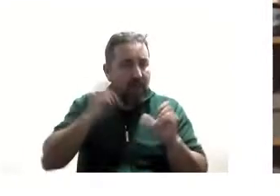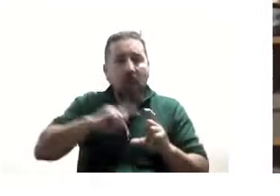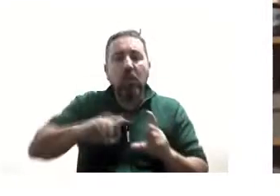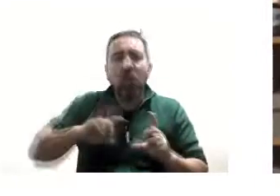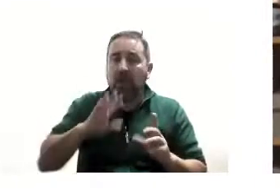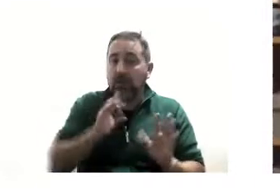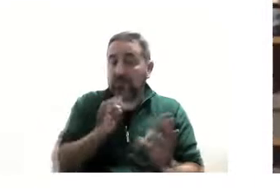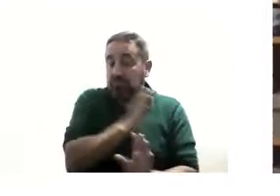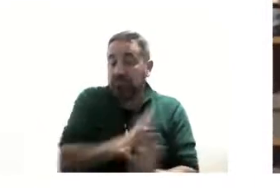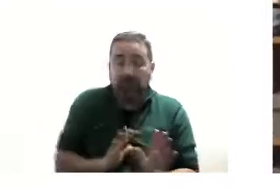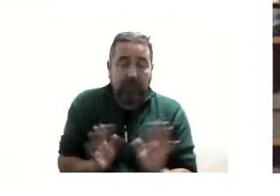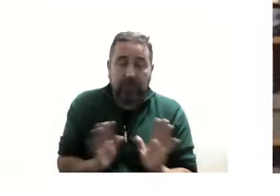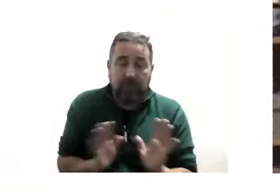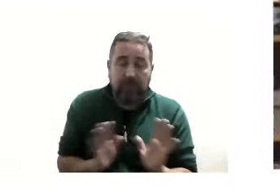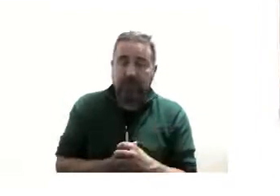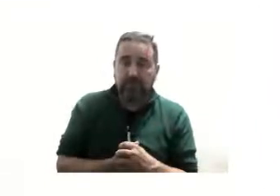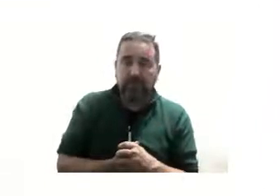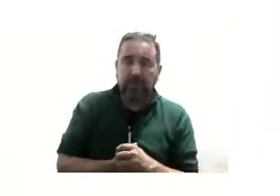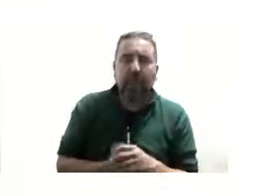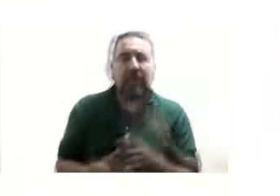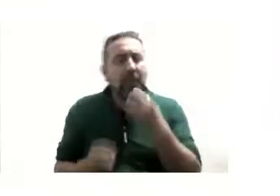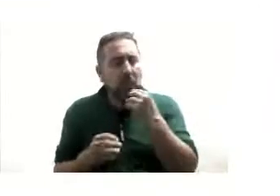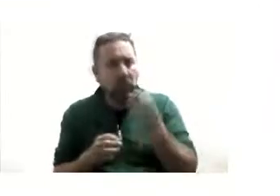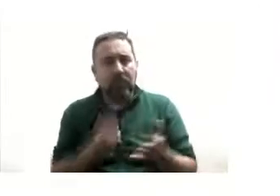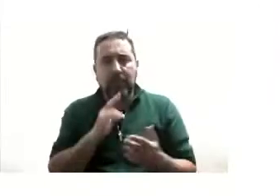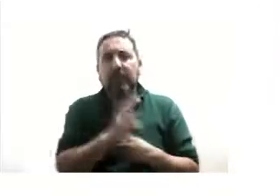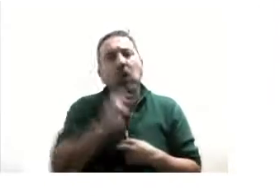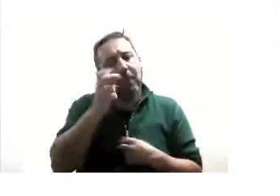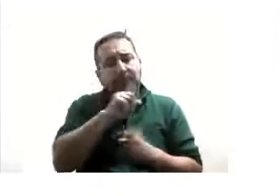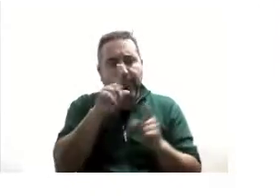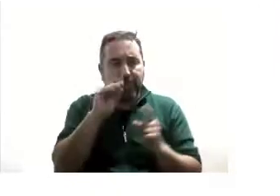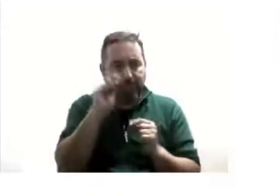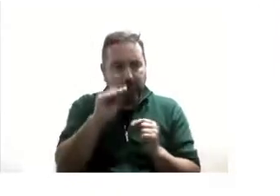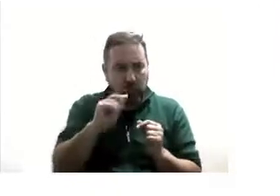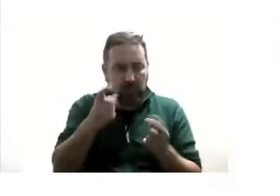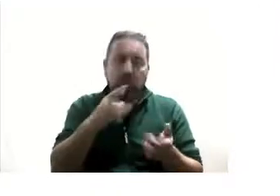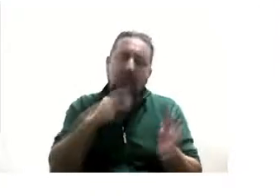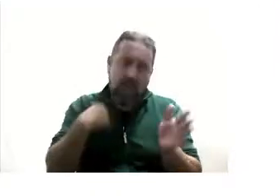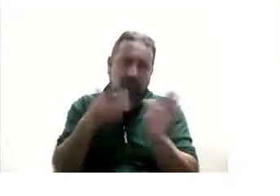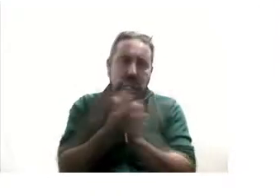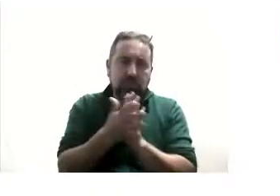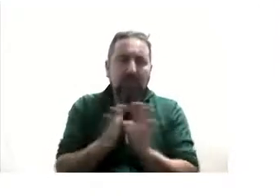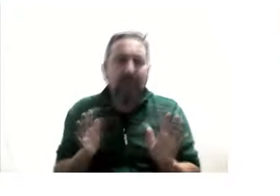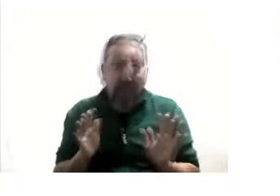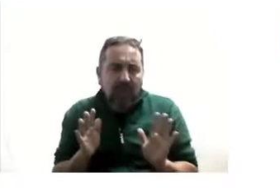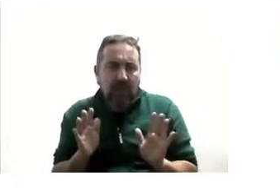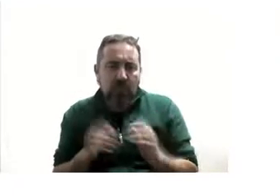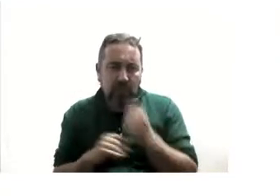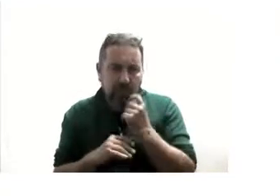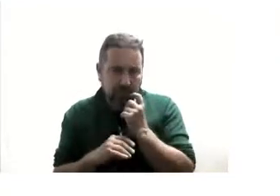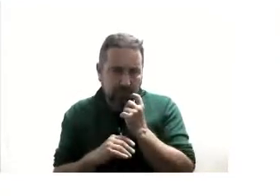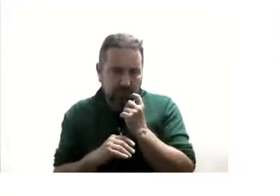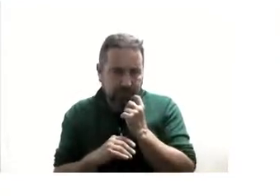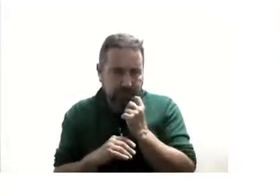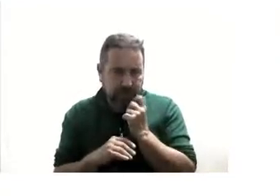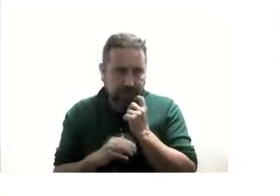objetiva. Muy bien. Otra pregunta que también has hablado de ello, pero en el caso